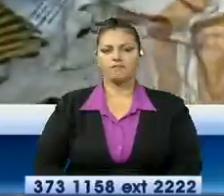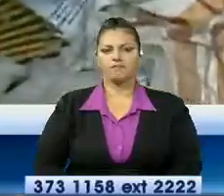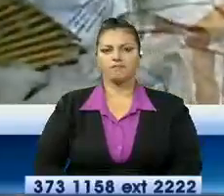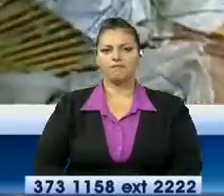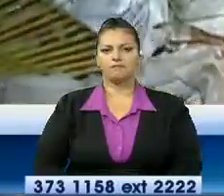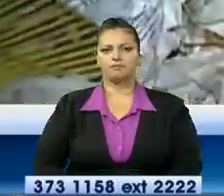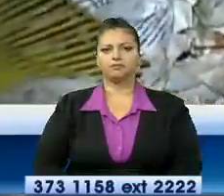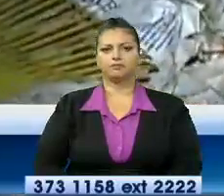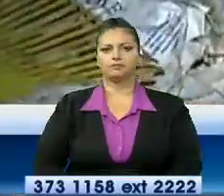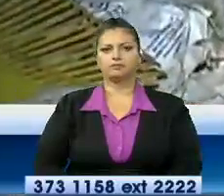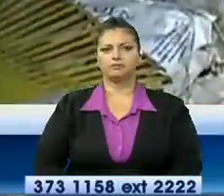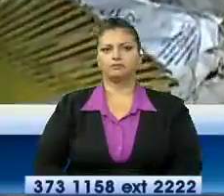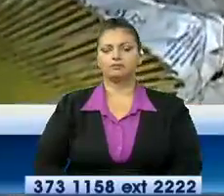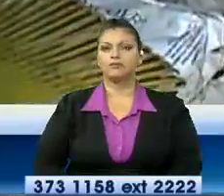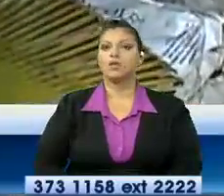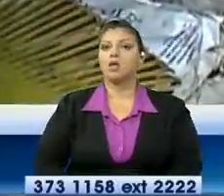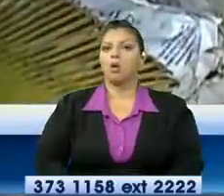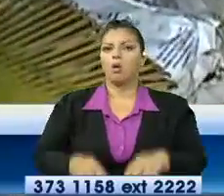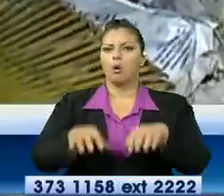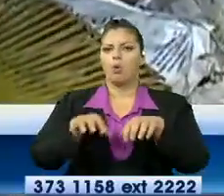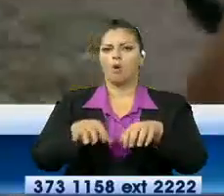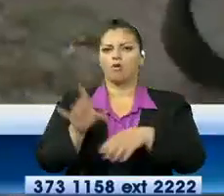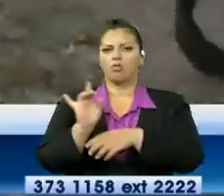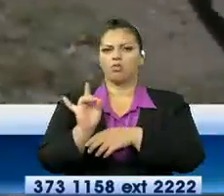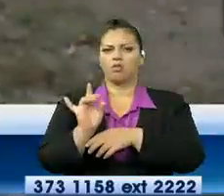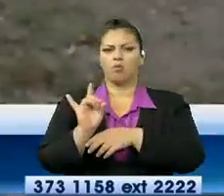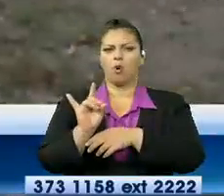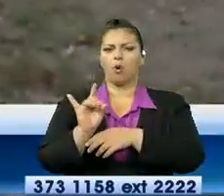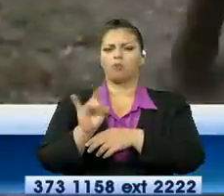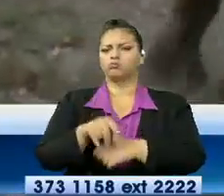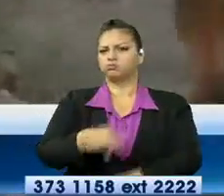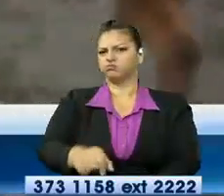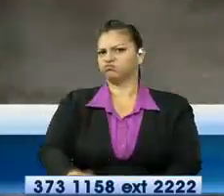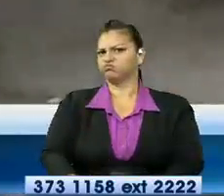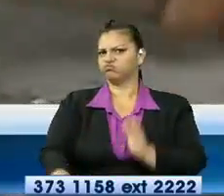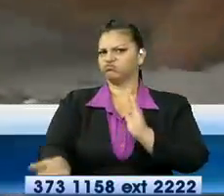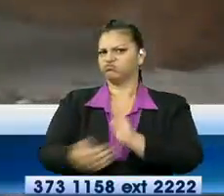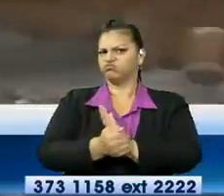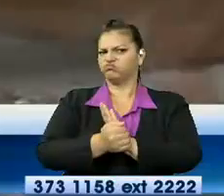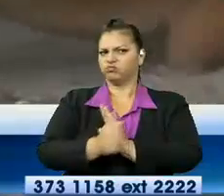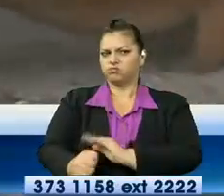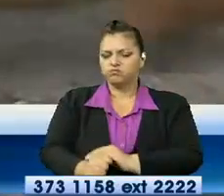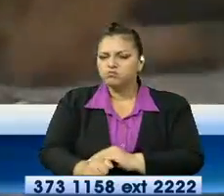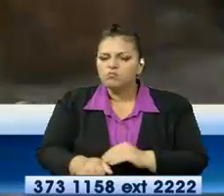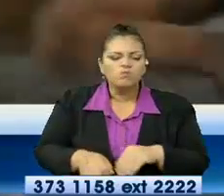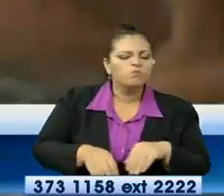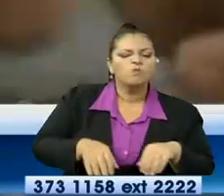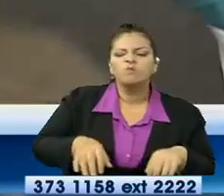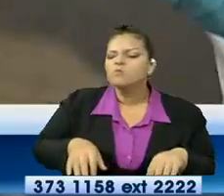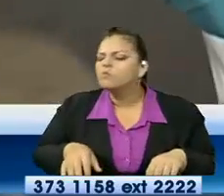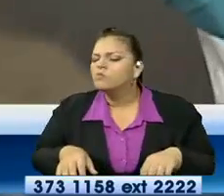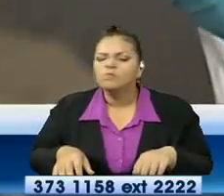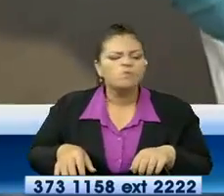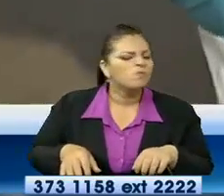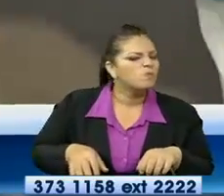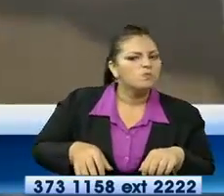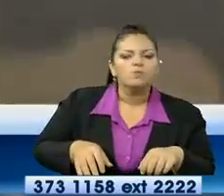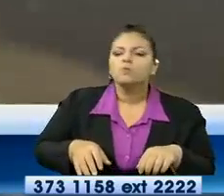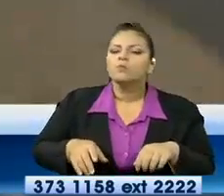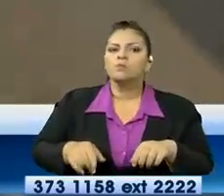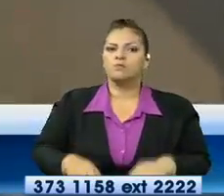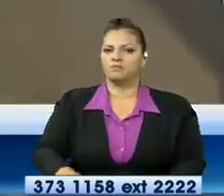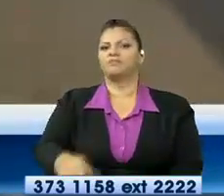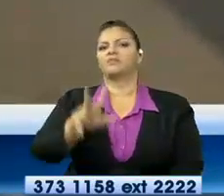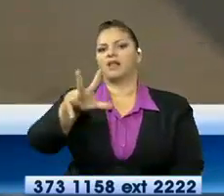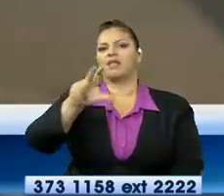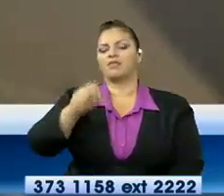La labor de la unidad canina fue fundamental para ubicar las envolturas que estaban camufladas en saquillos, así como en mochilas. Cerca de 30 paquetes que